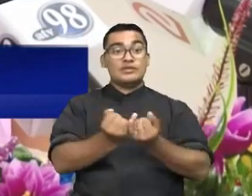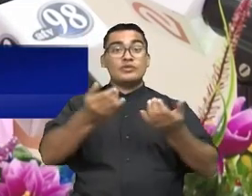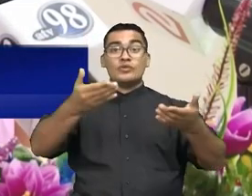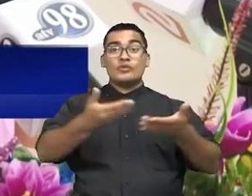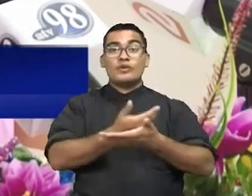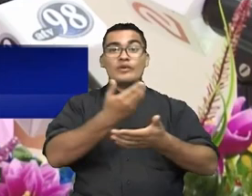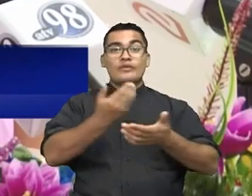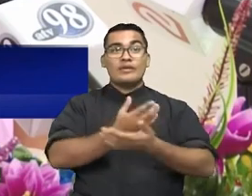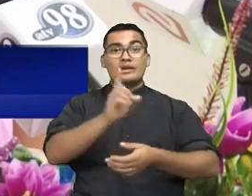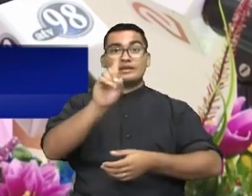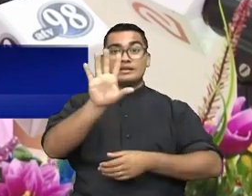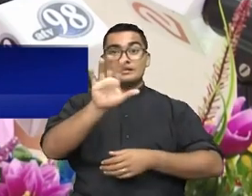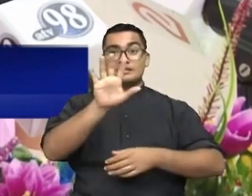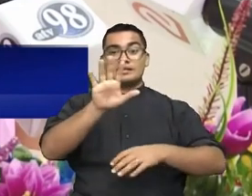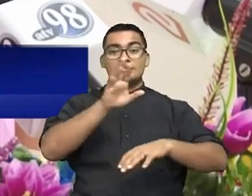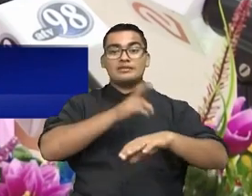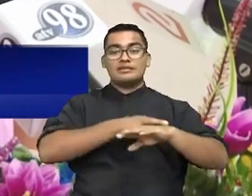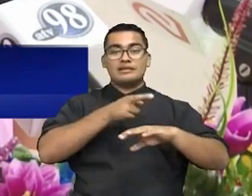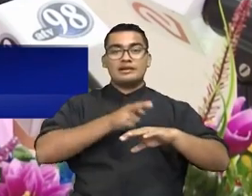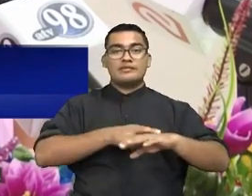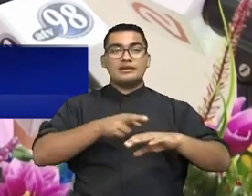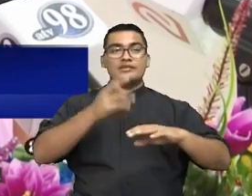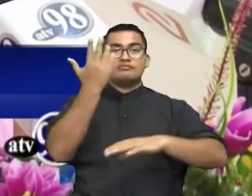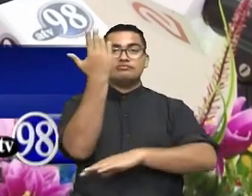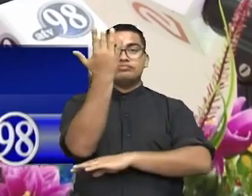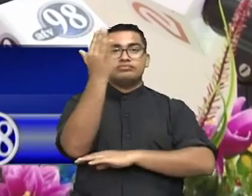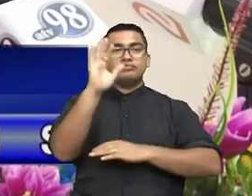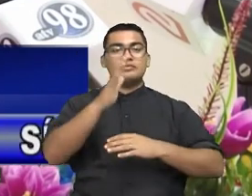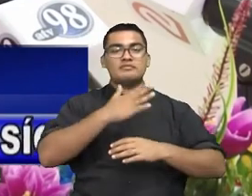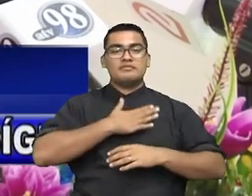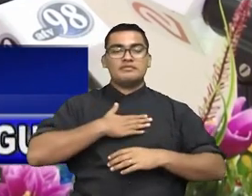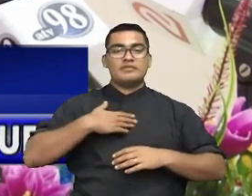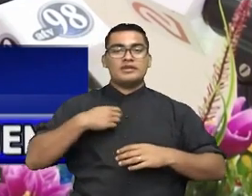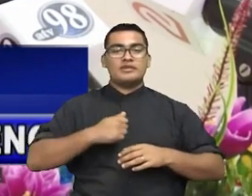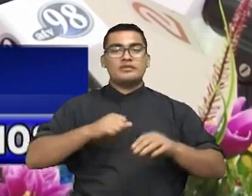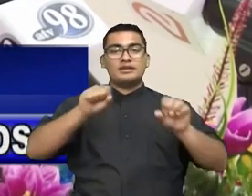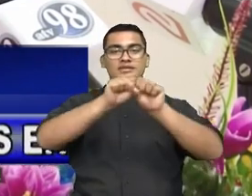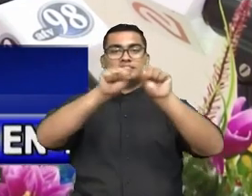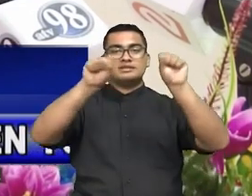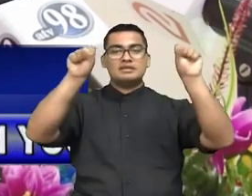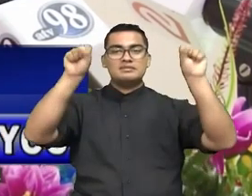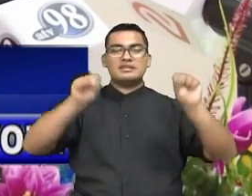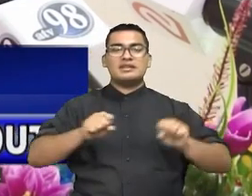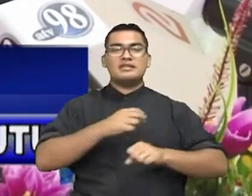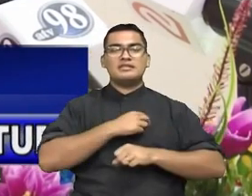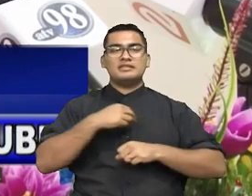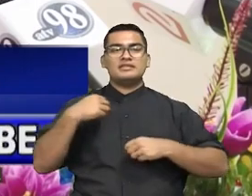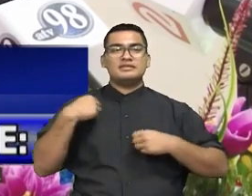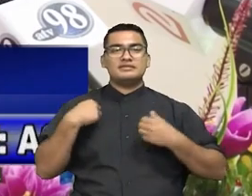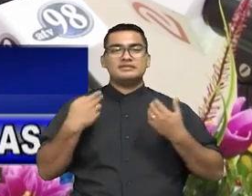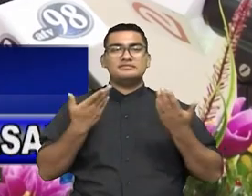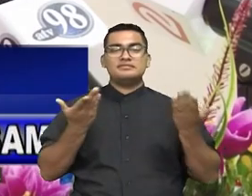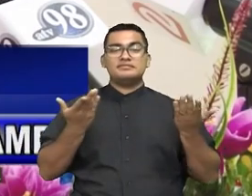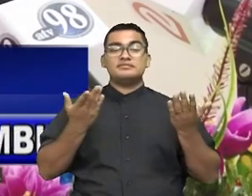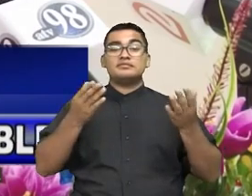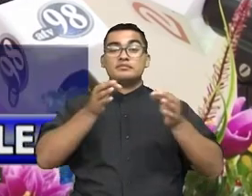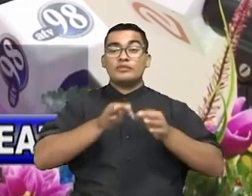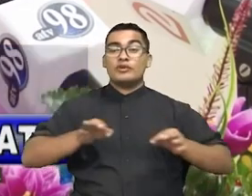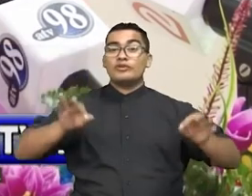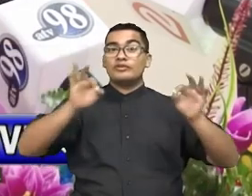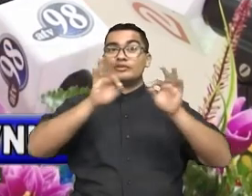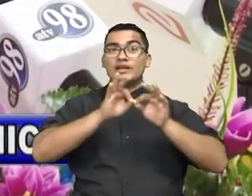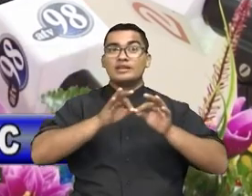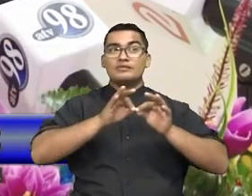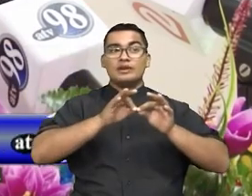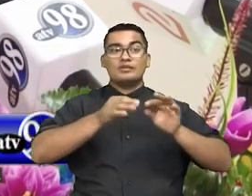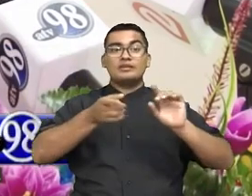forestales para hacer más eficiente también al sector. Vamos a tener un taller donde se van a dar a conocer los principales resultados de